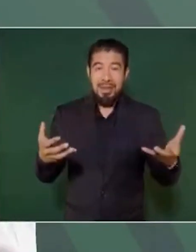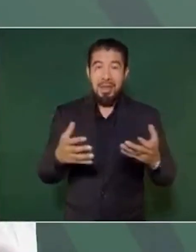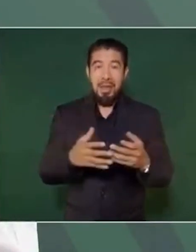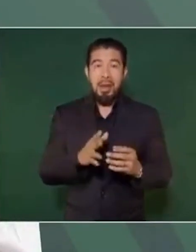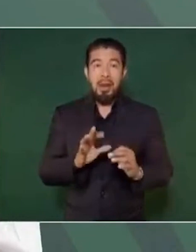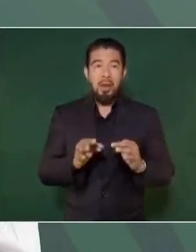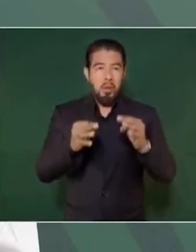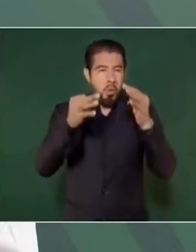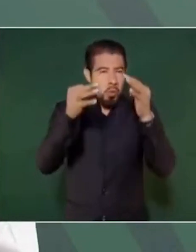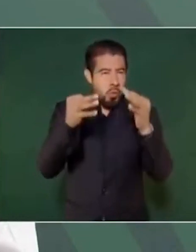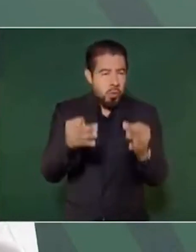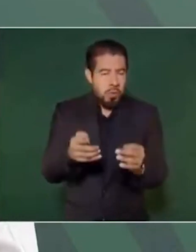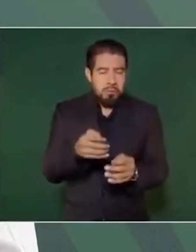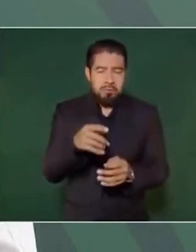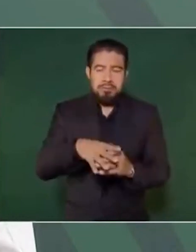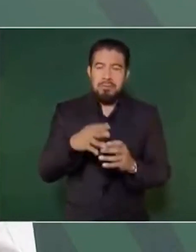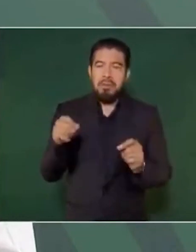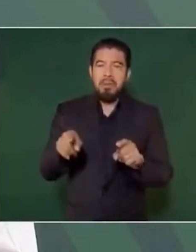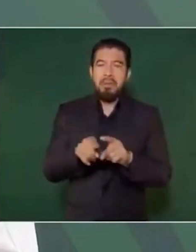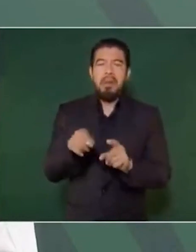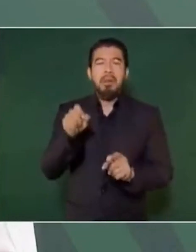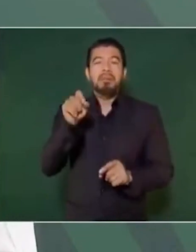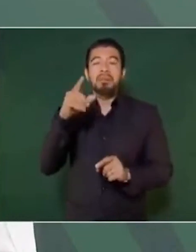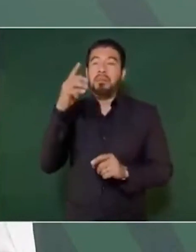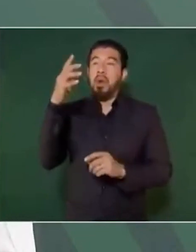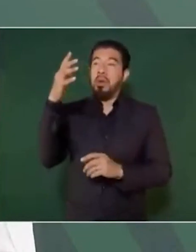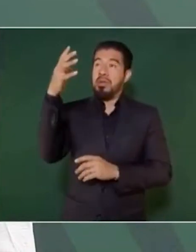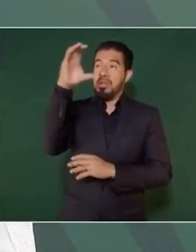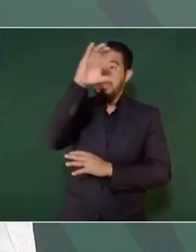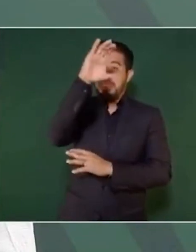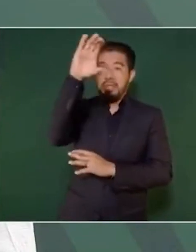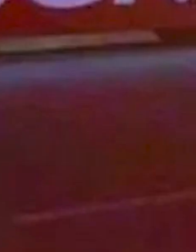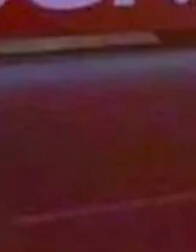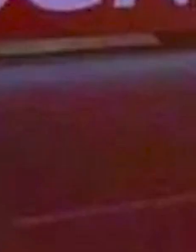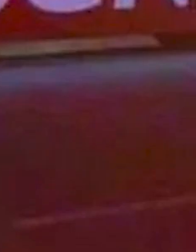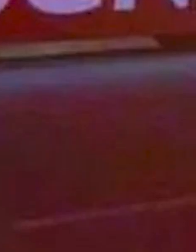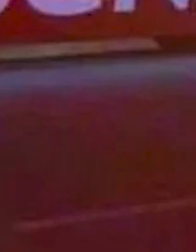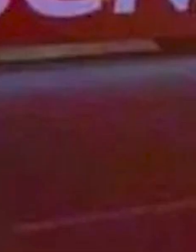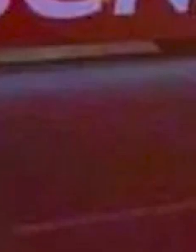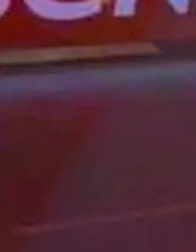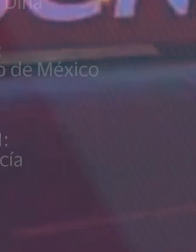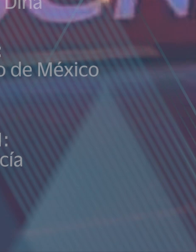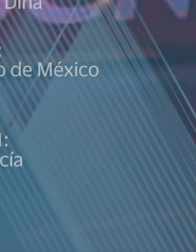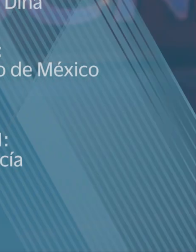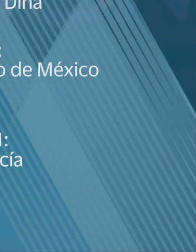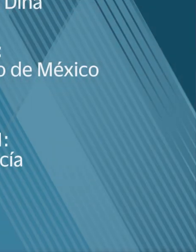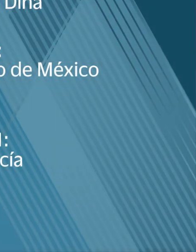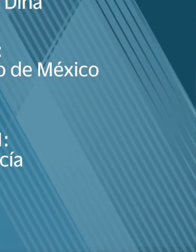los delincuentes secuestraron a los migrantes que iban en un camión, dejaron cinco y se llevaron a los